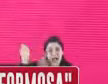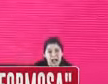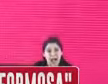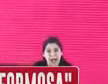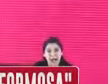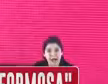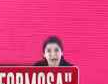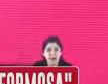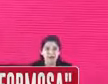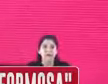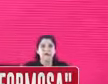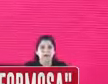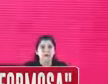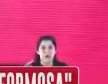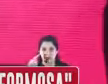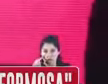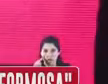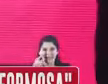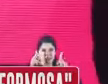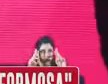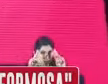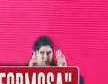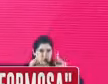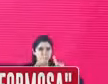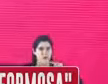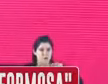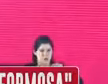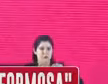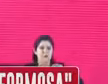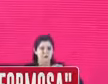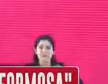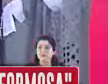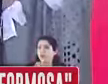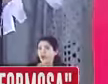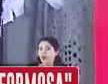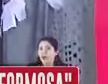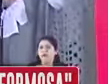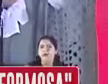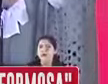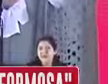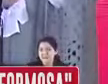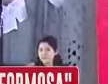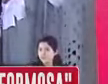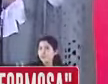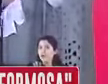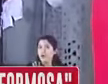es nada me escuche en la cifra que les voy a dar nada más ni nada menos que el